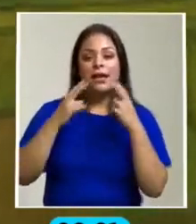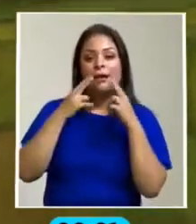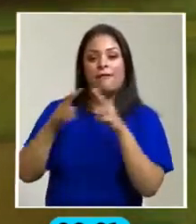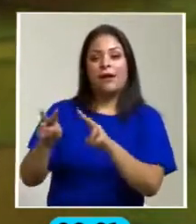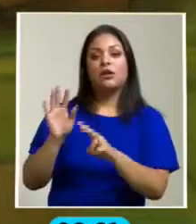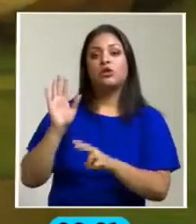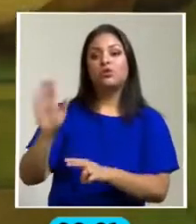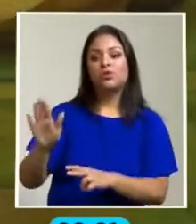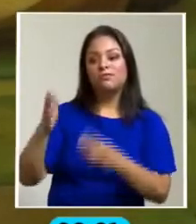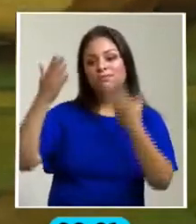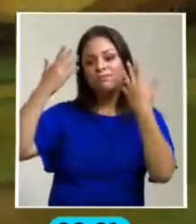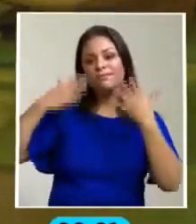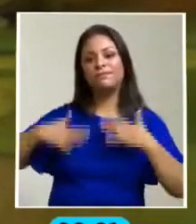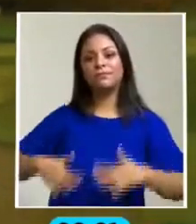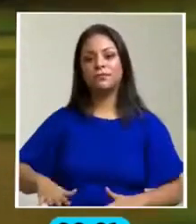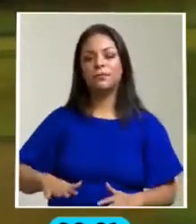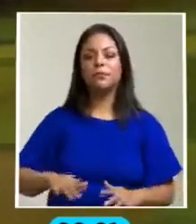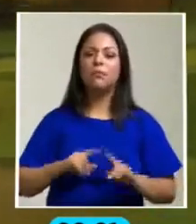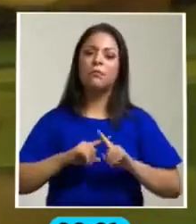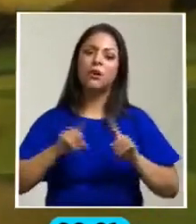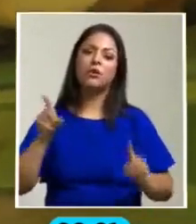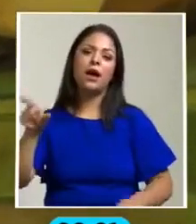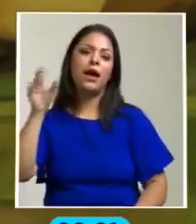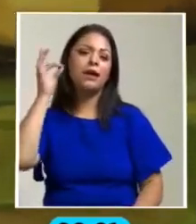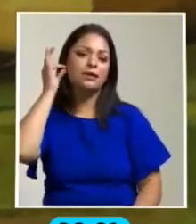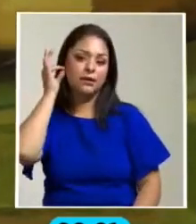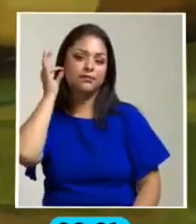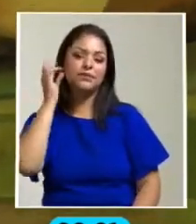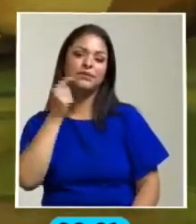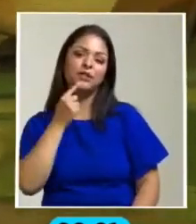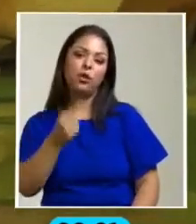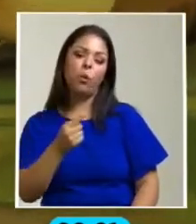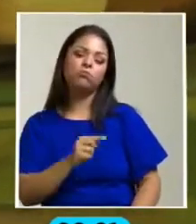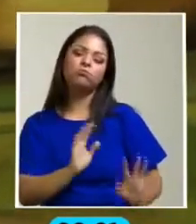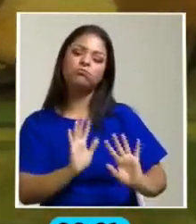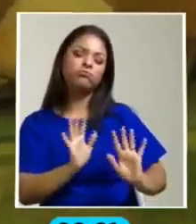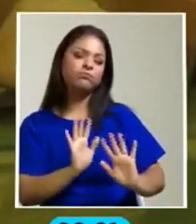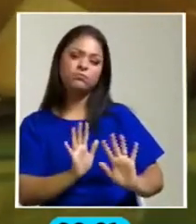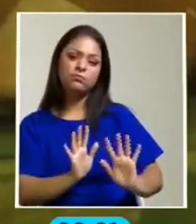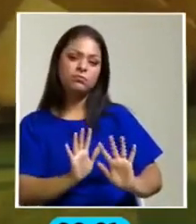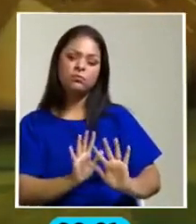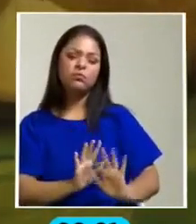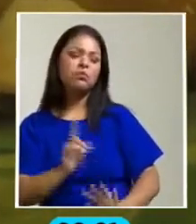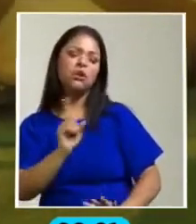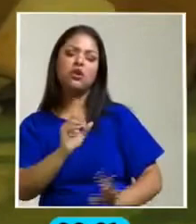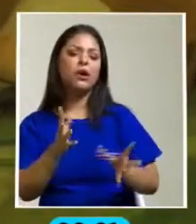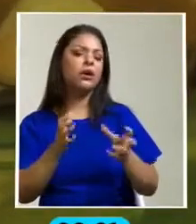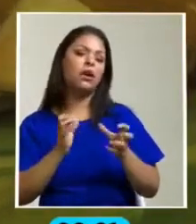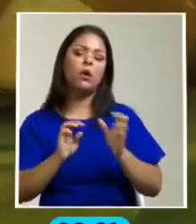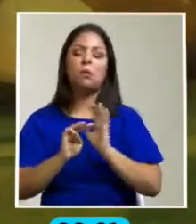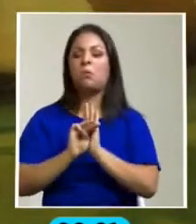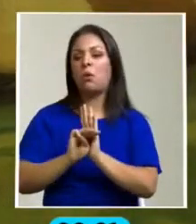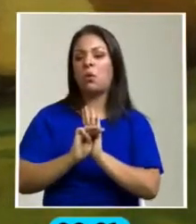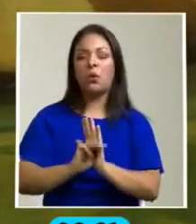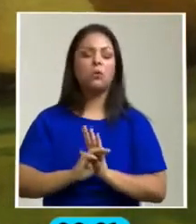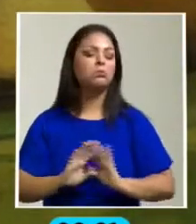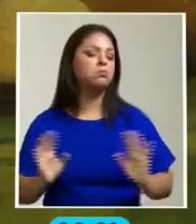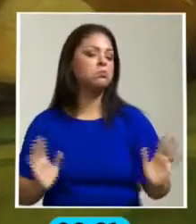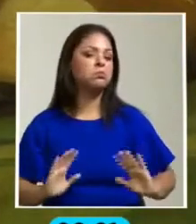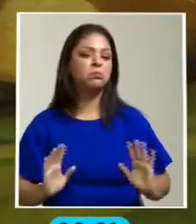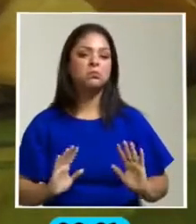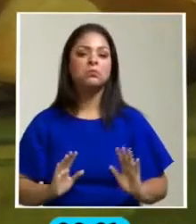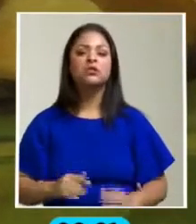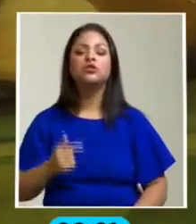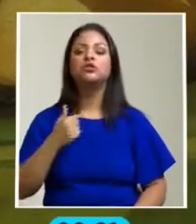espectáculo. Pero entonces ella les dijo: no, señores, ya no quiero modelar. El mejor